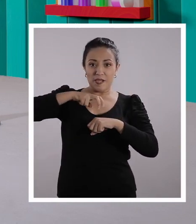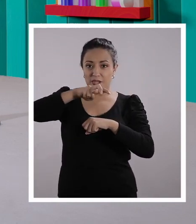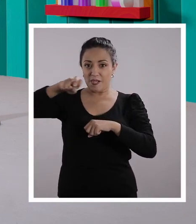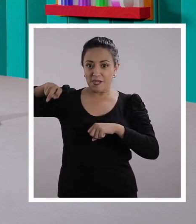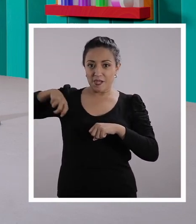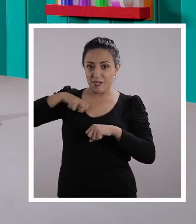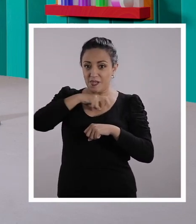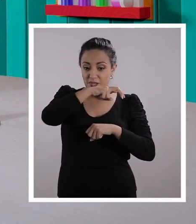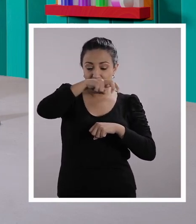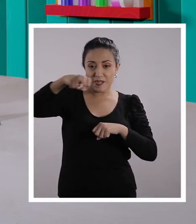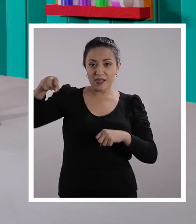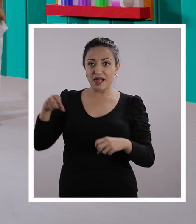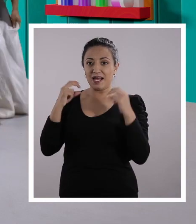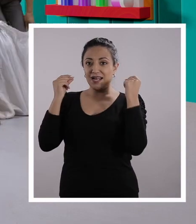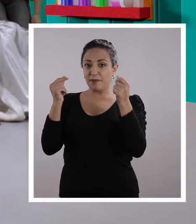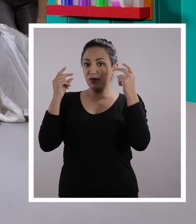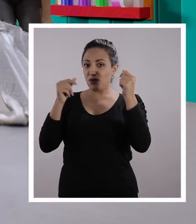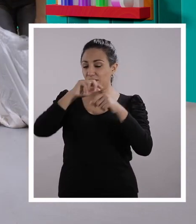no